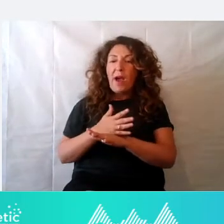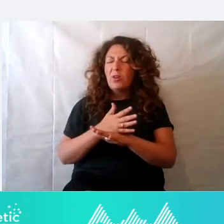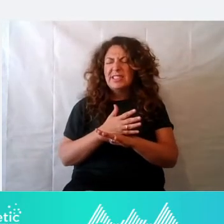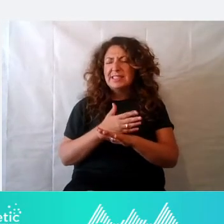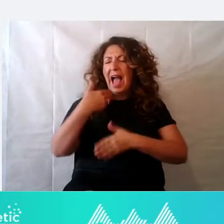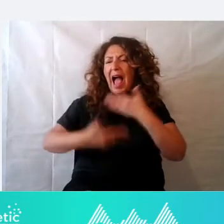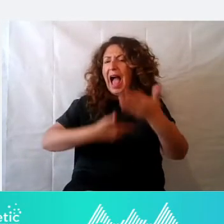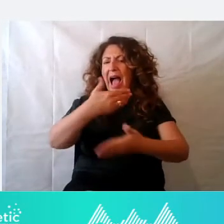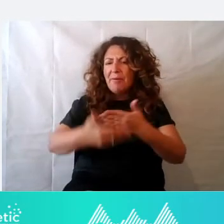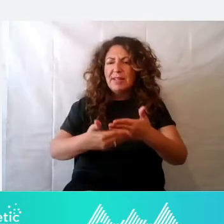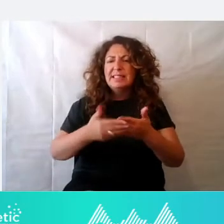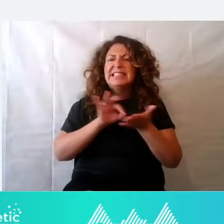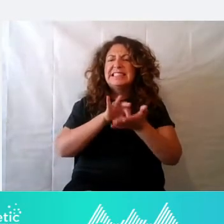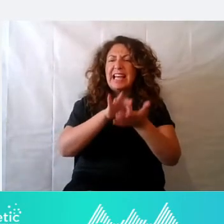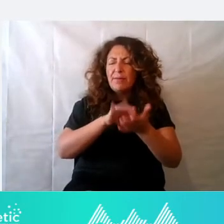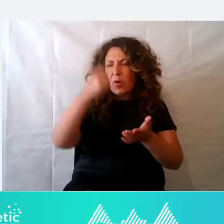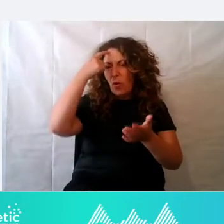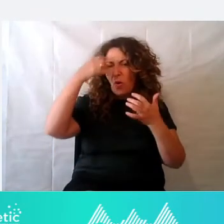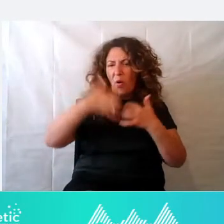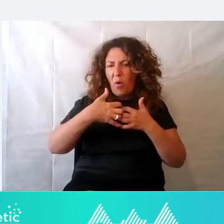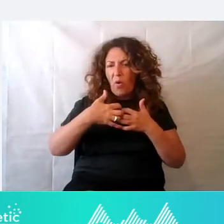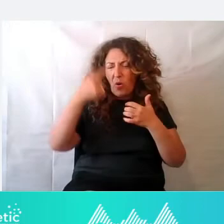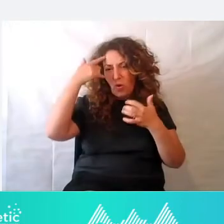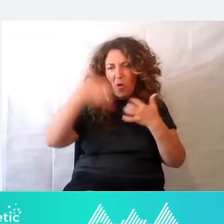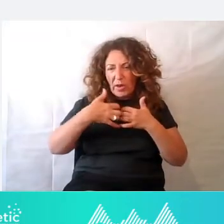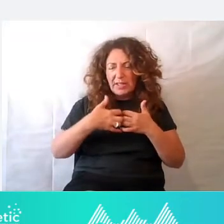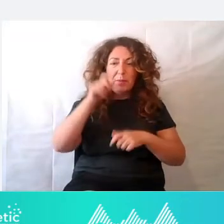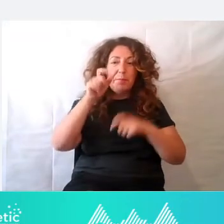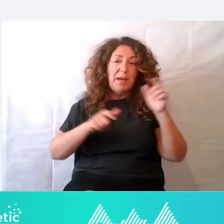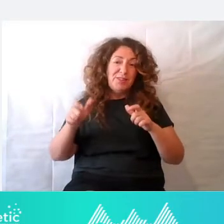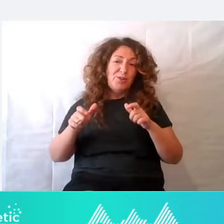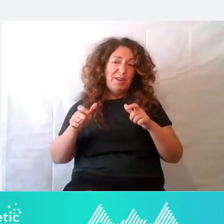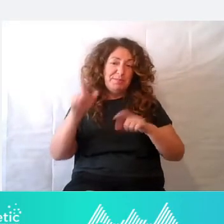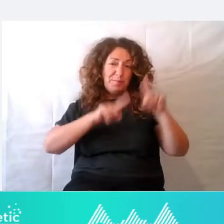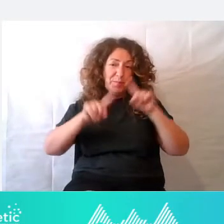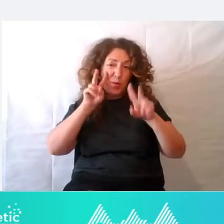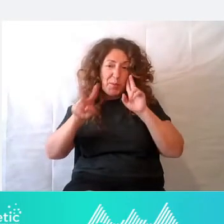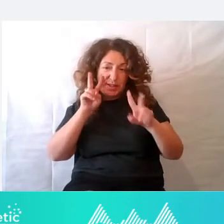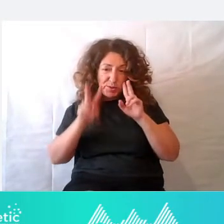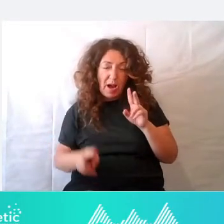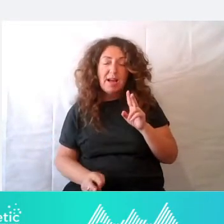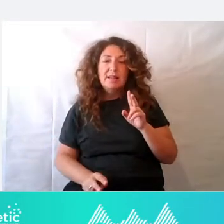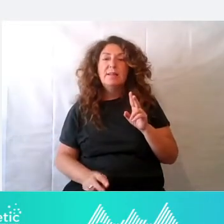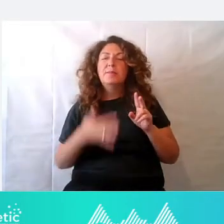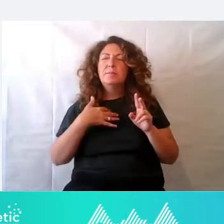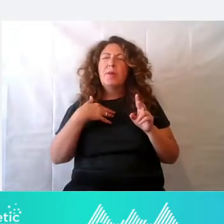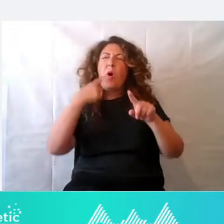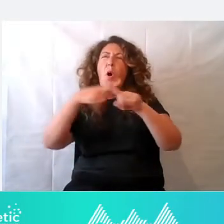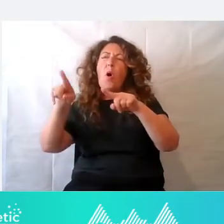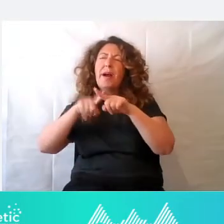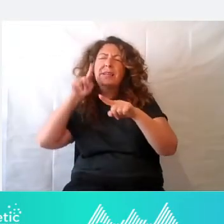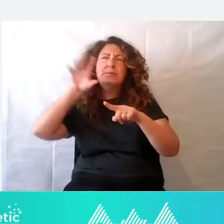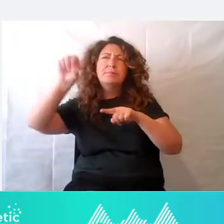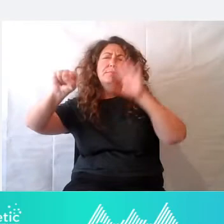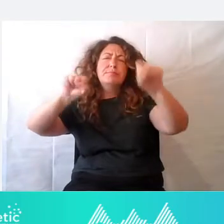servicios cognitivos para personas con discapacidad visual la posibilidad de identificar objetos y trasladar